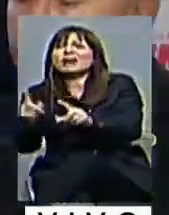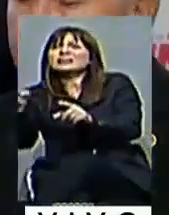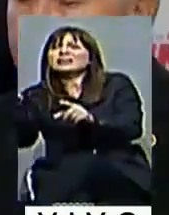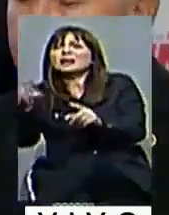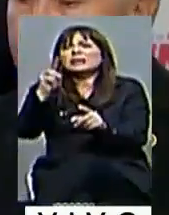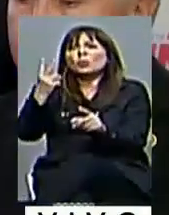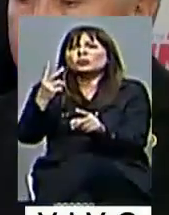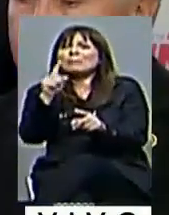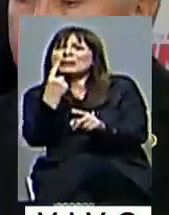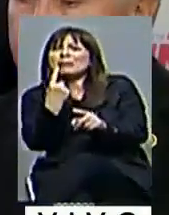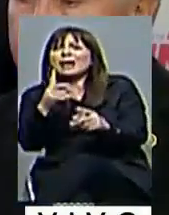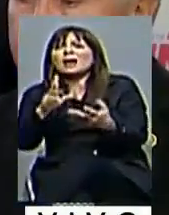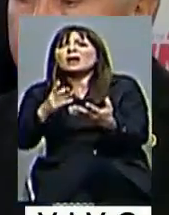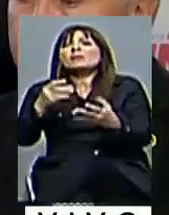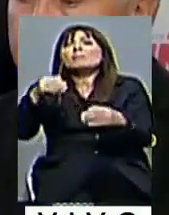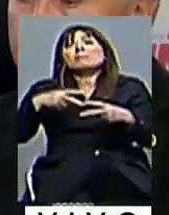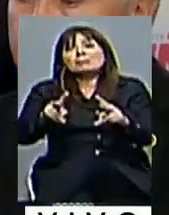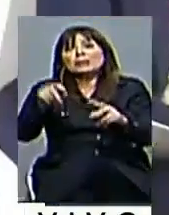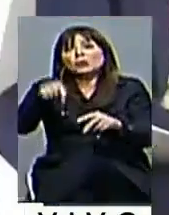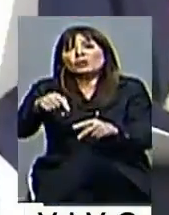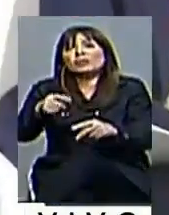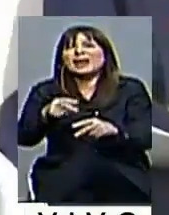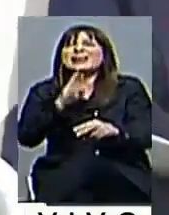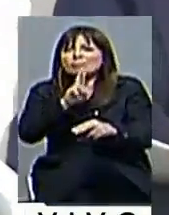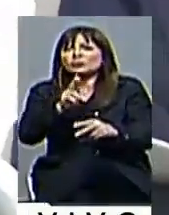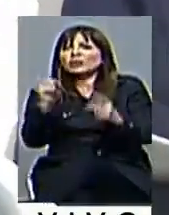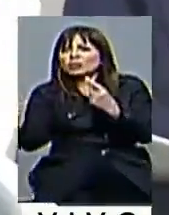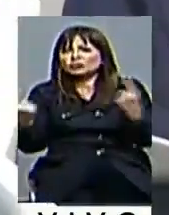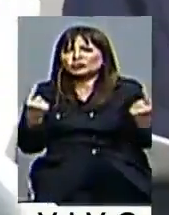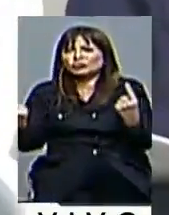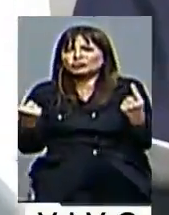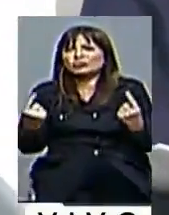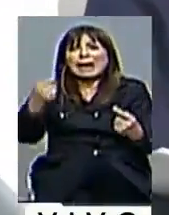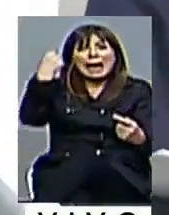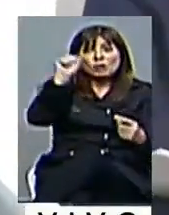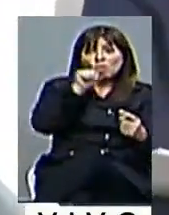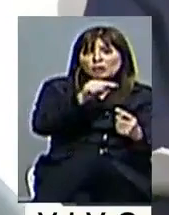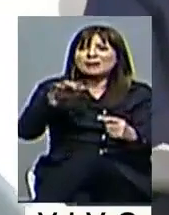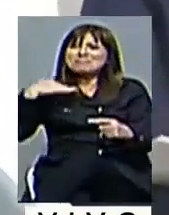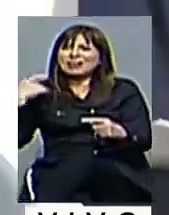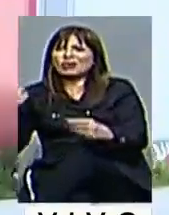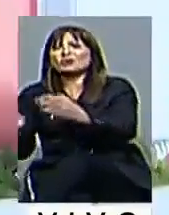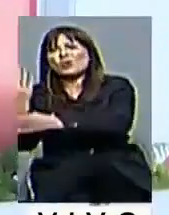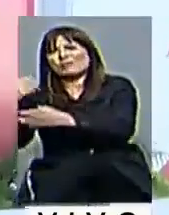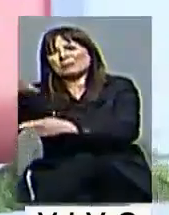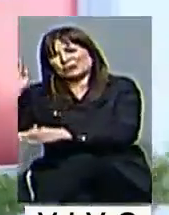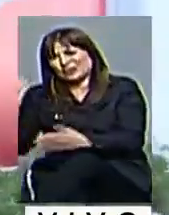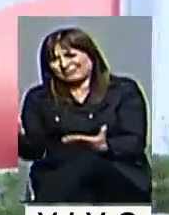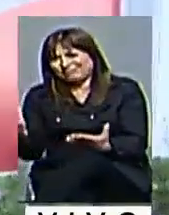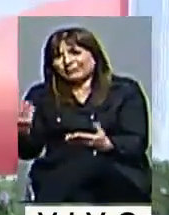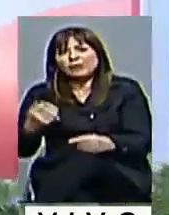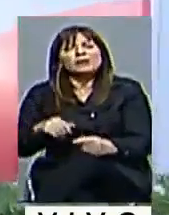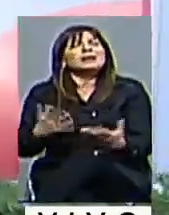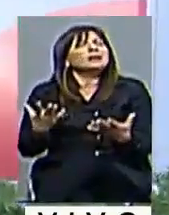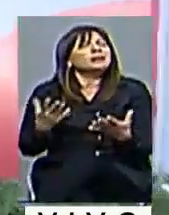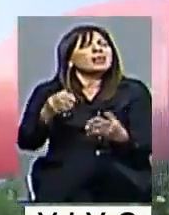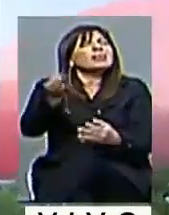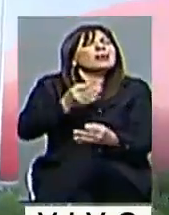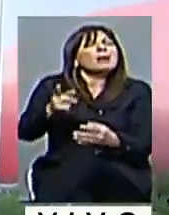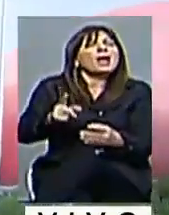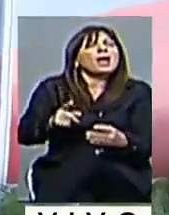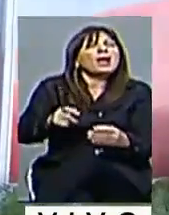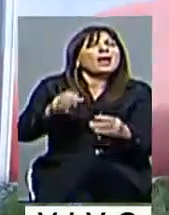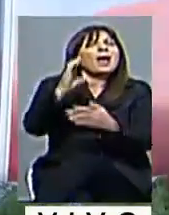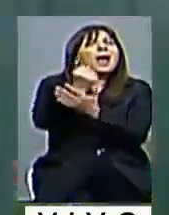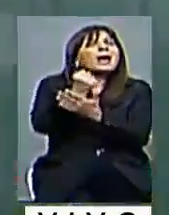creo que eso le permite que hoy día podamos responder ambas. Perdió la mayoría, ganó también Sebastián Piñera. Ahora, dime una cosa. ¿Ganó el proyecto, ganó el